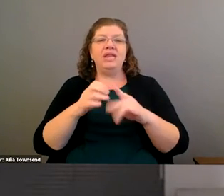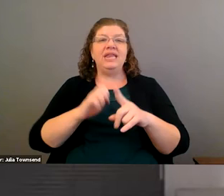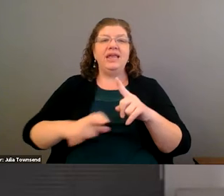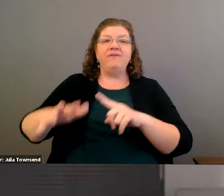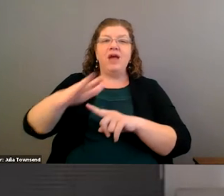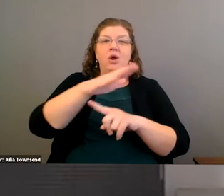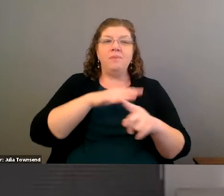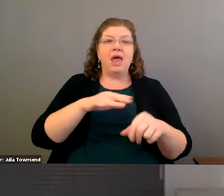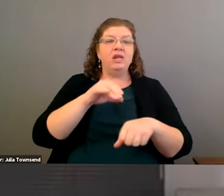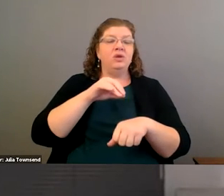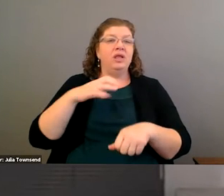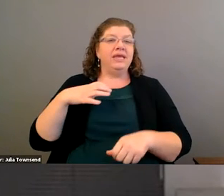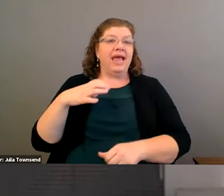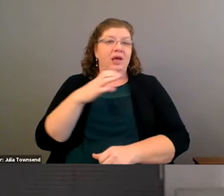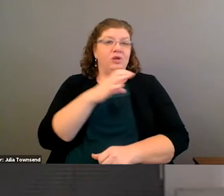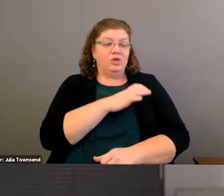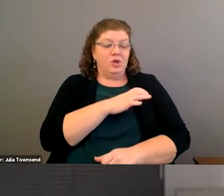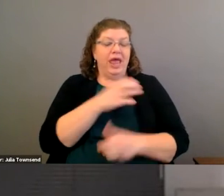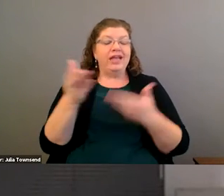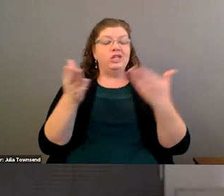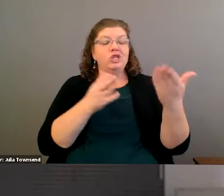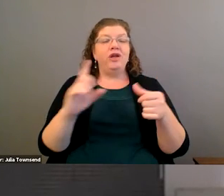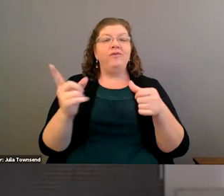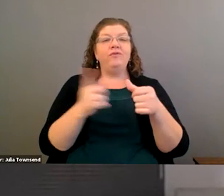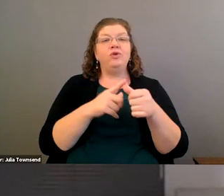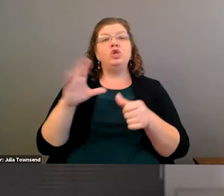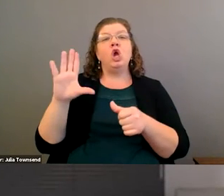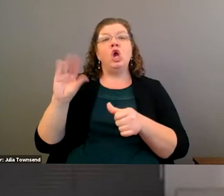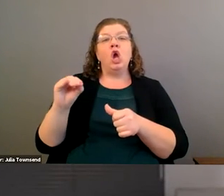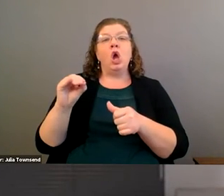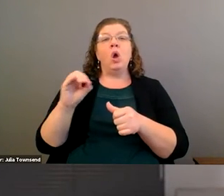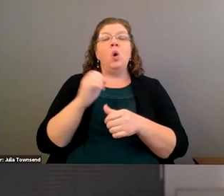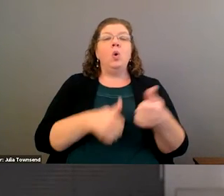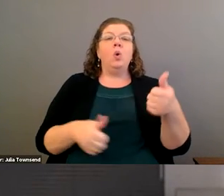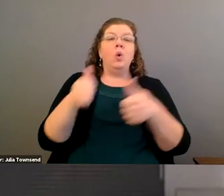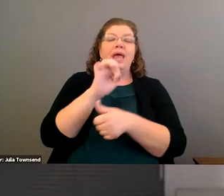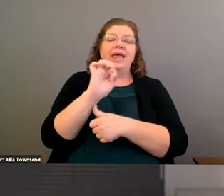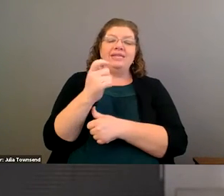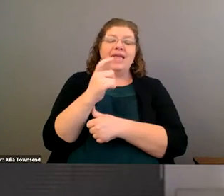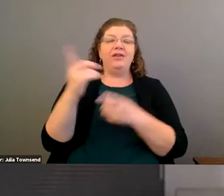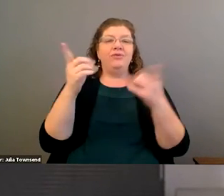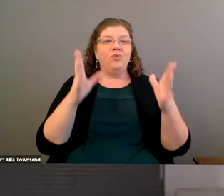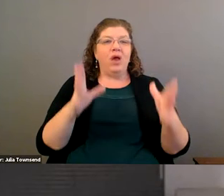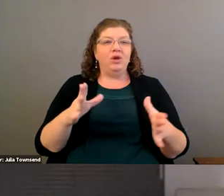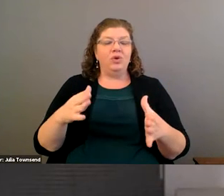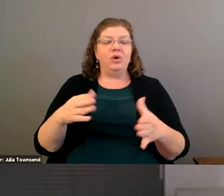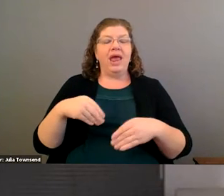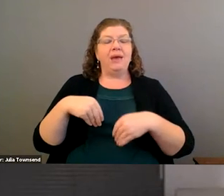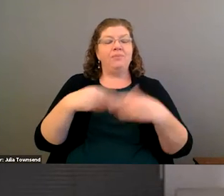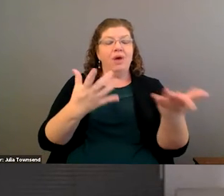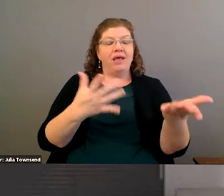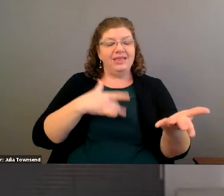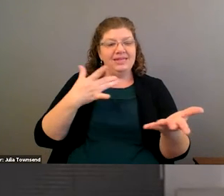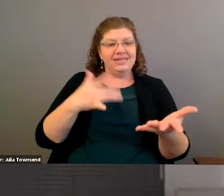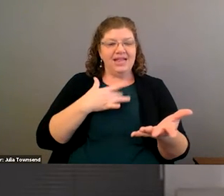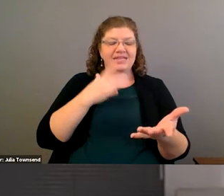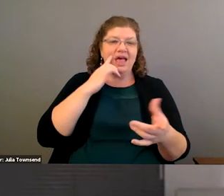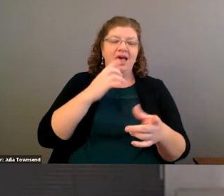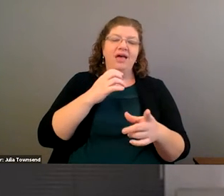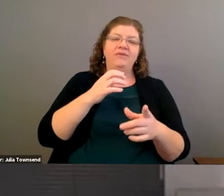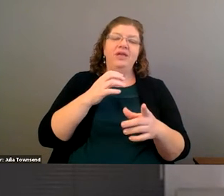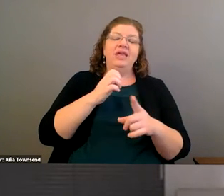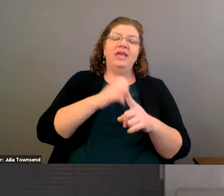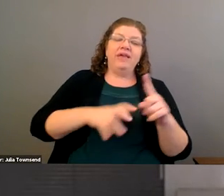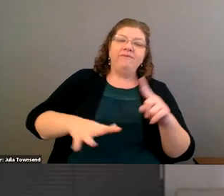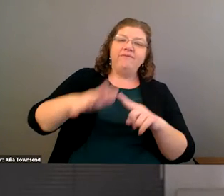Tierra, pero gracias a él, ahora sí lo estamos haciendo. Él concientizó a todos aquí sobre